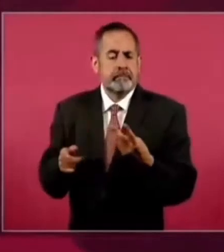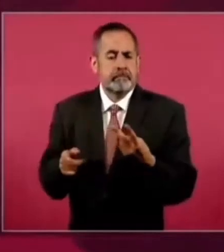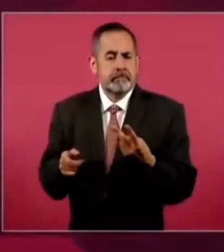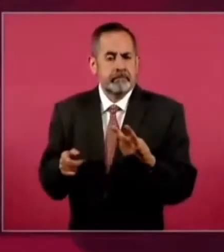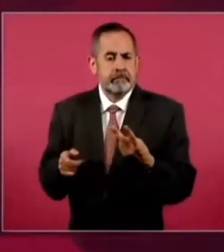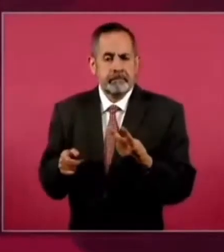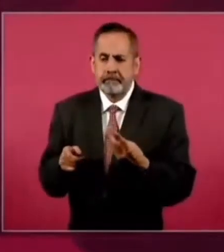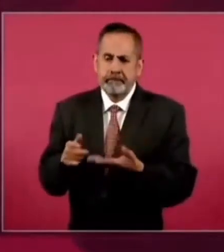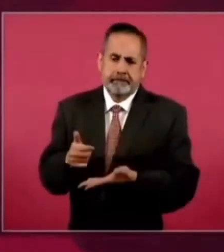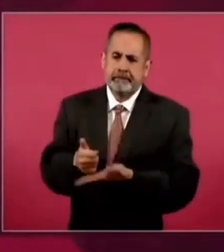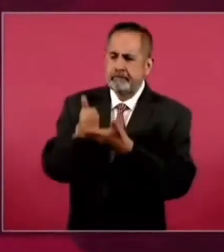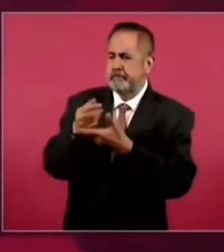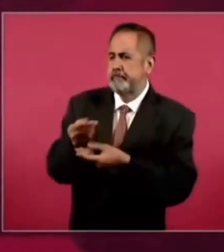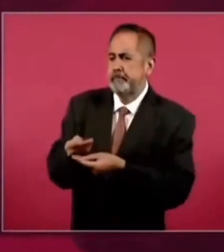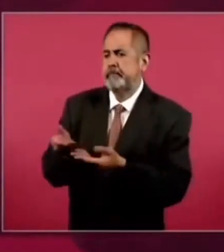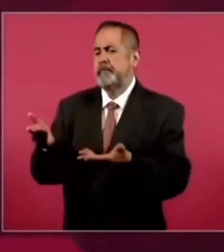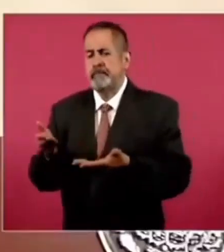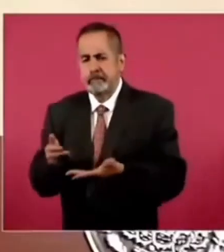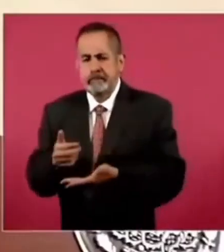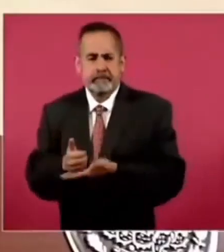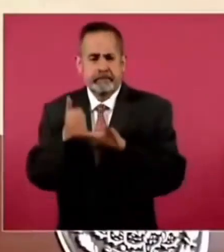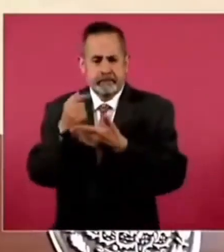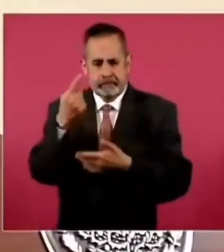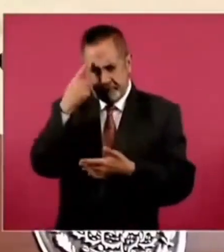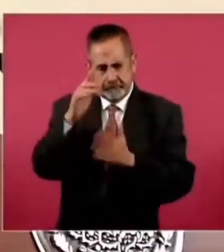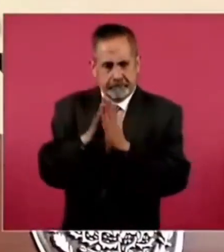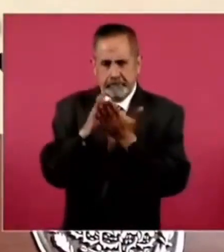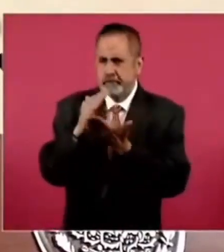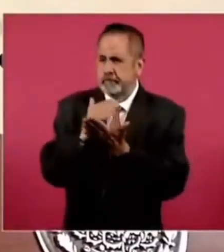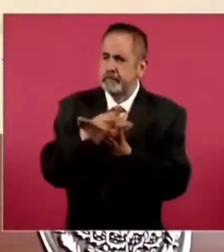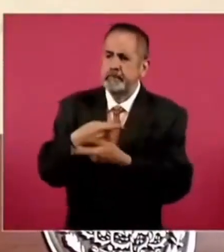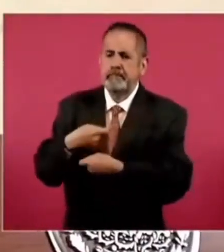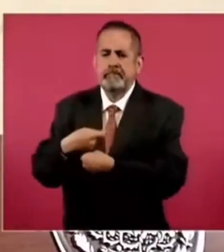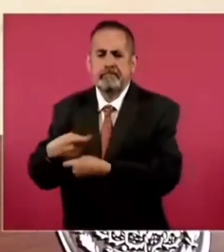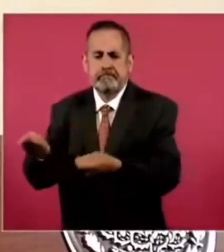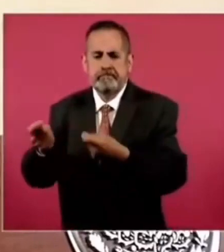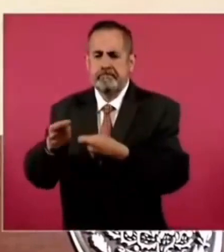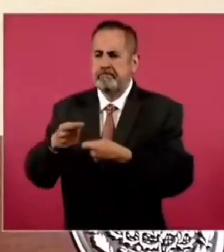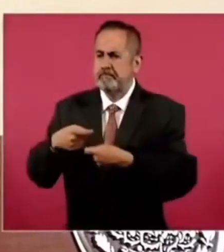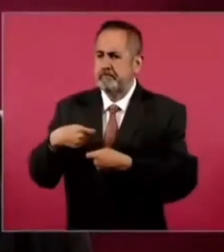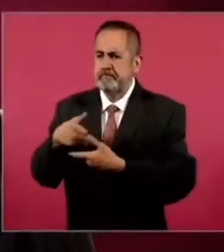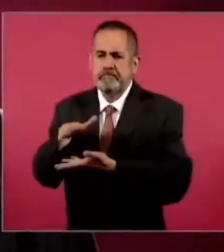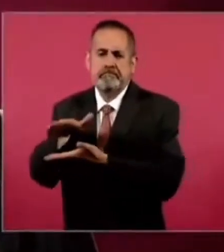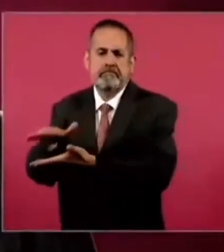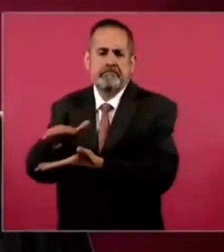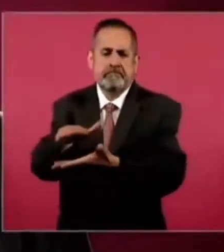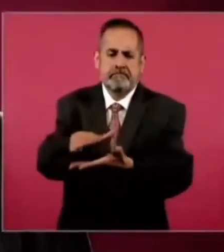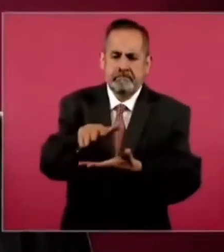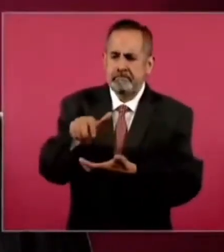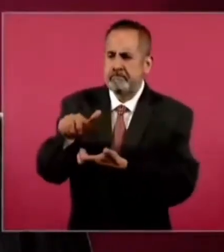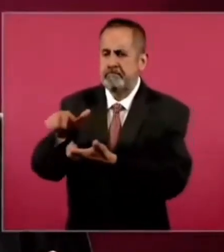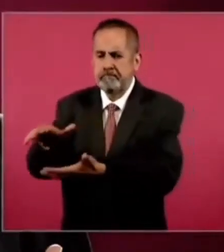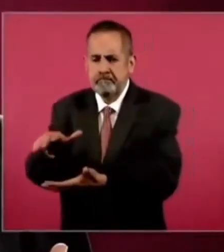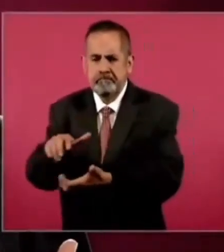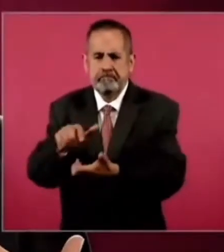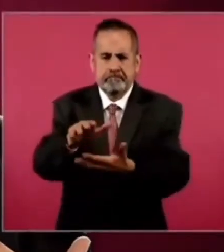se ayude a que se entreguen los libros, que